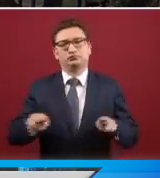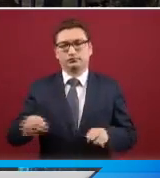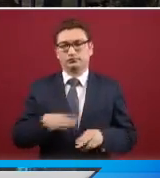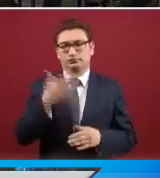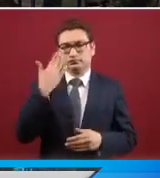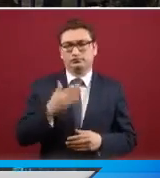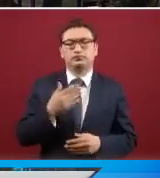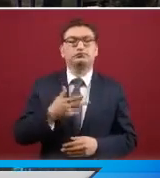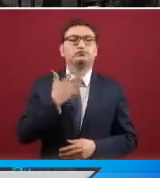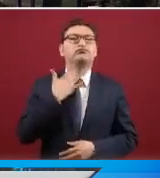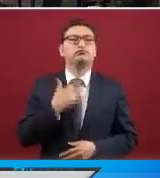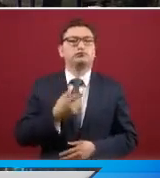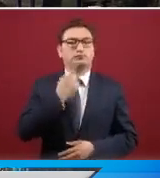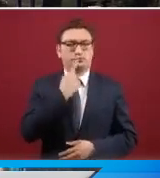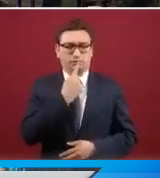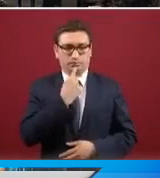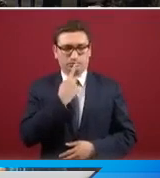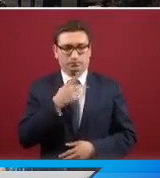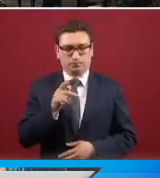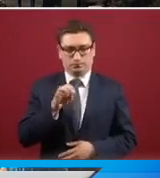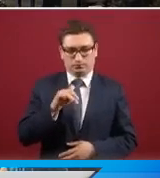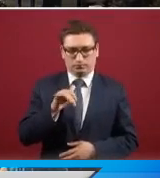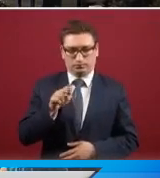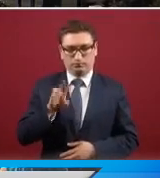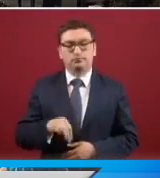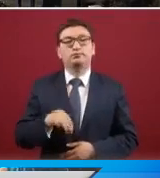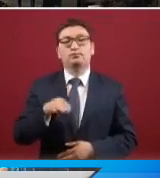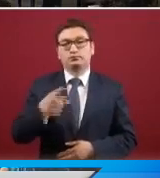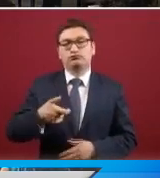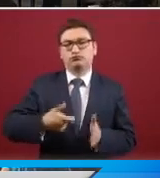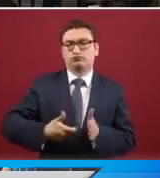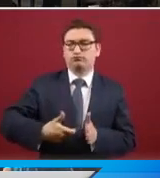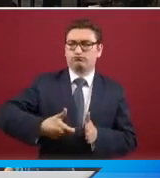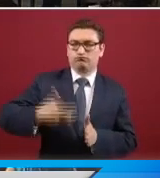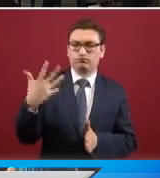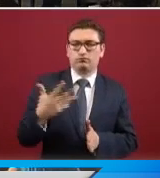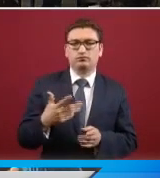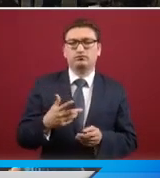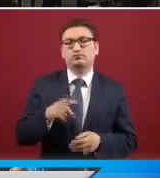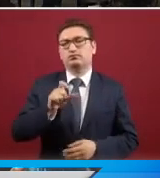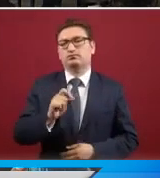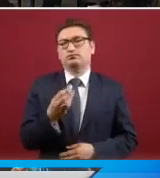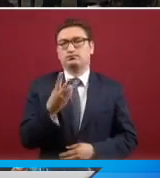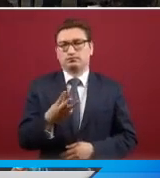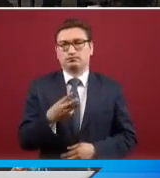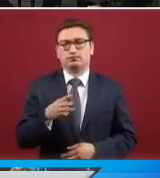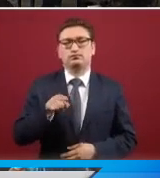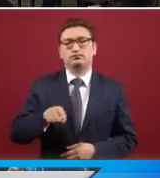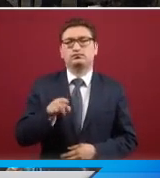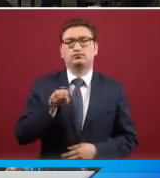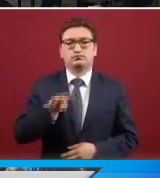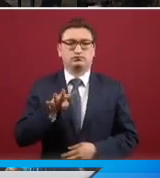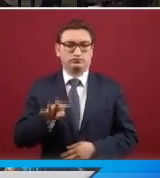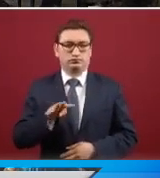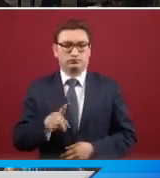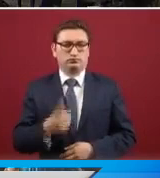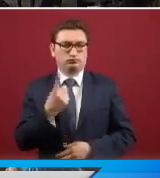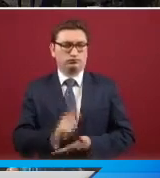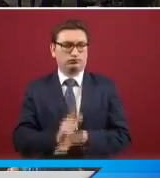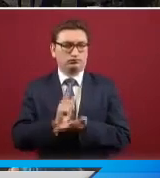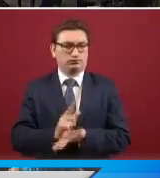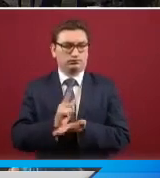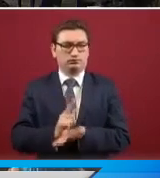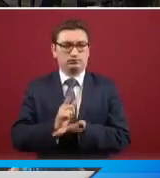marca Rendichicas a 21.05, diésel marca Rendichicas a 20.58, gas LP en cilindros marca